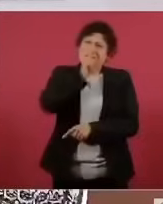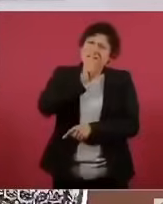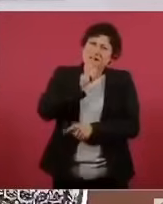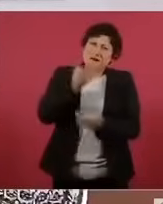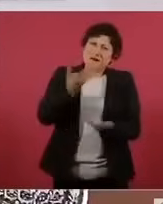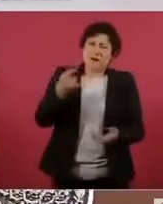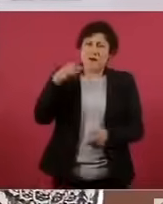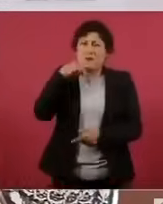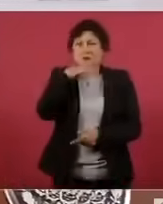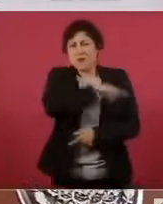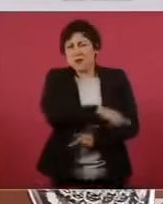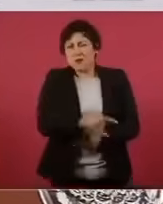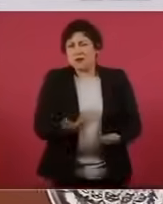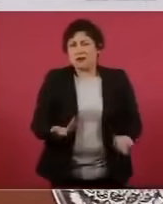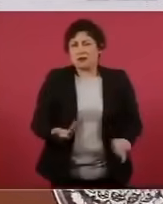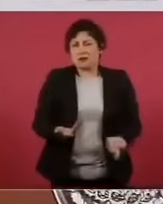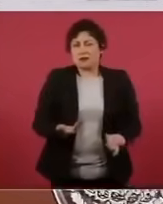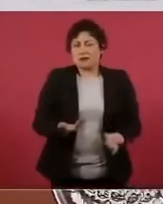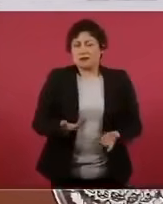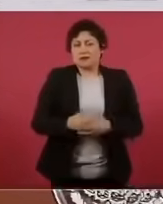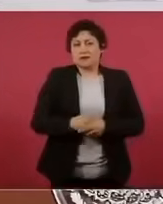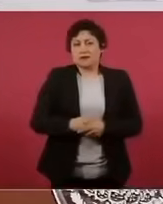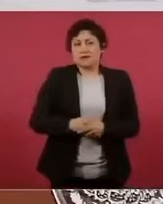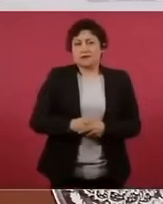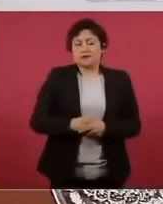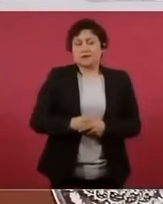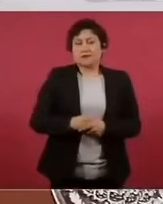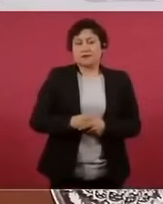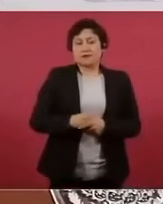Nada más que